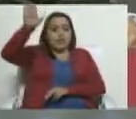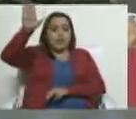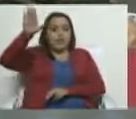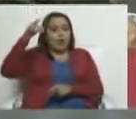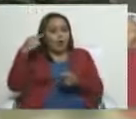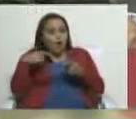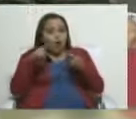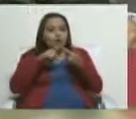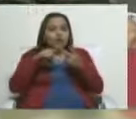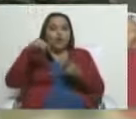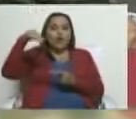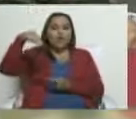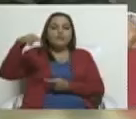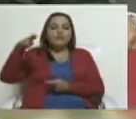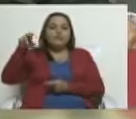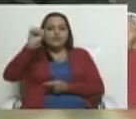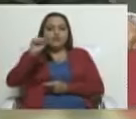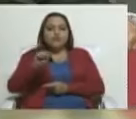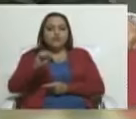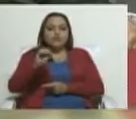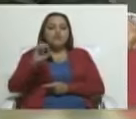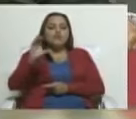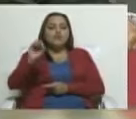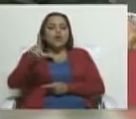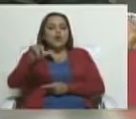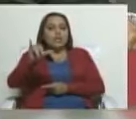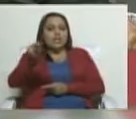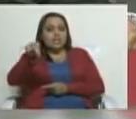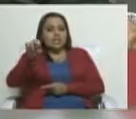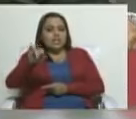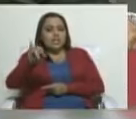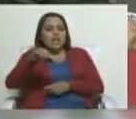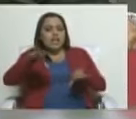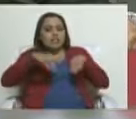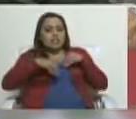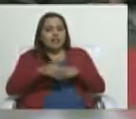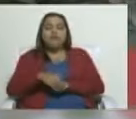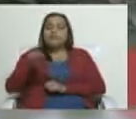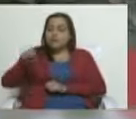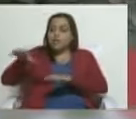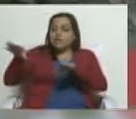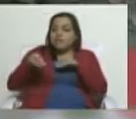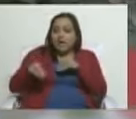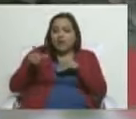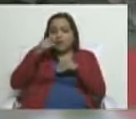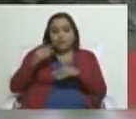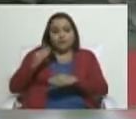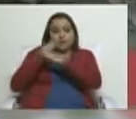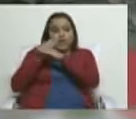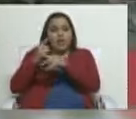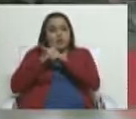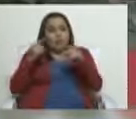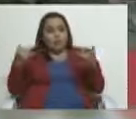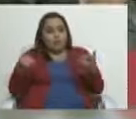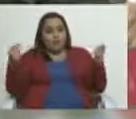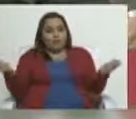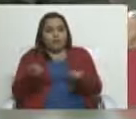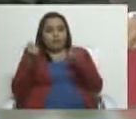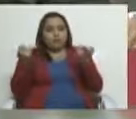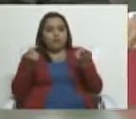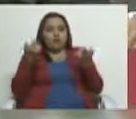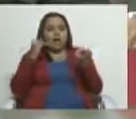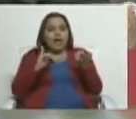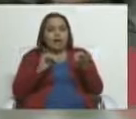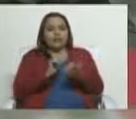la virtud de reconocer lo que era. Reconocer lo que era. Y no lo negaban. Y no lo negaban, pero ahorita vemos, gracias a los algoritmos, que tenemos una